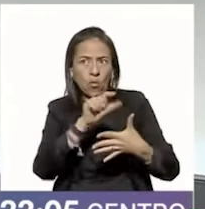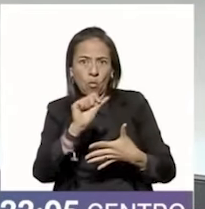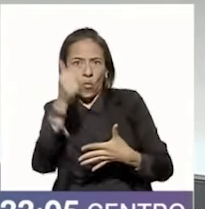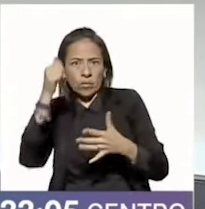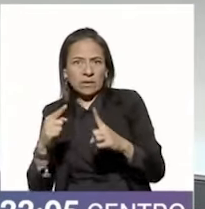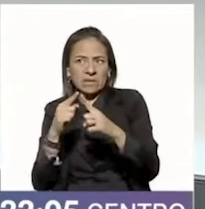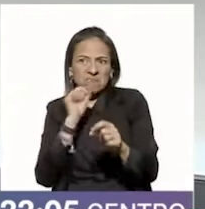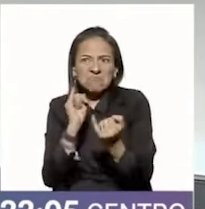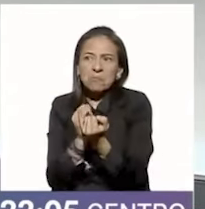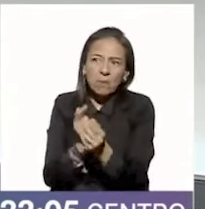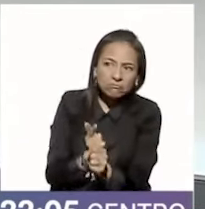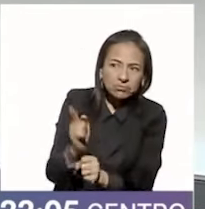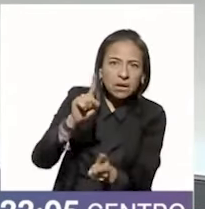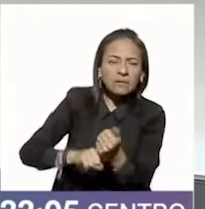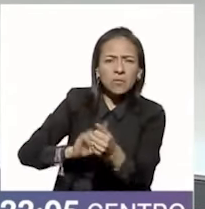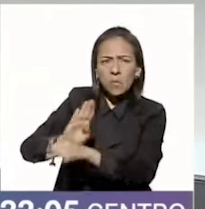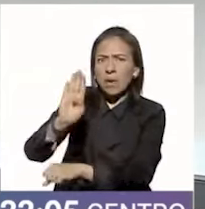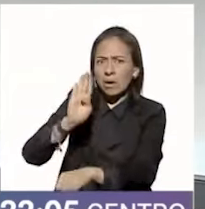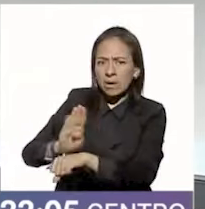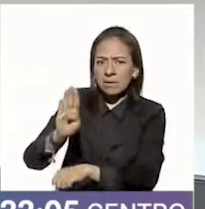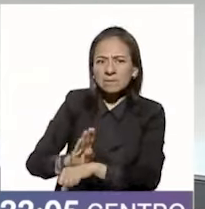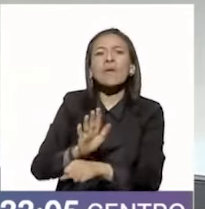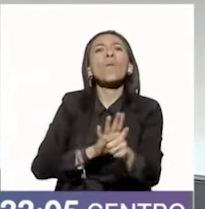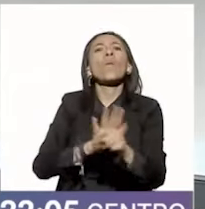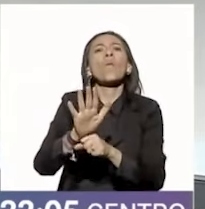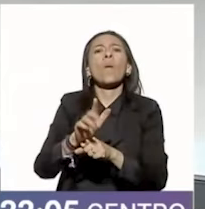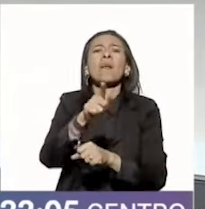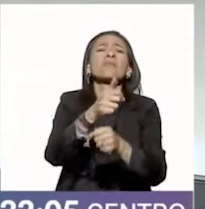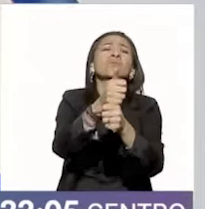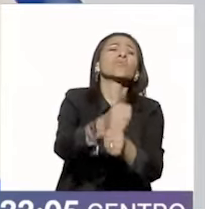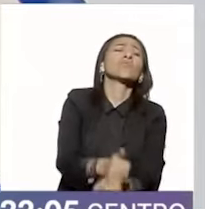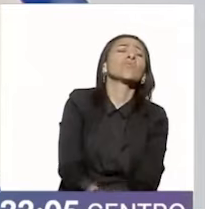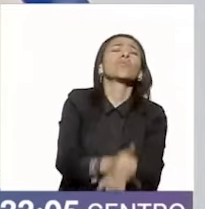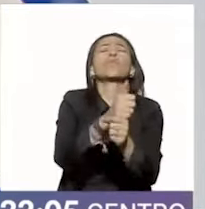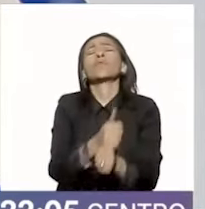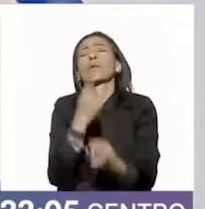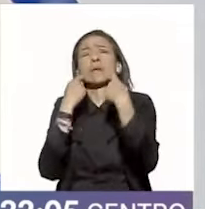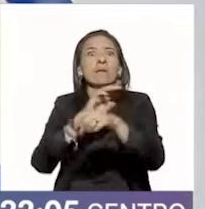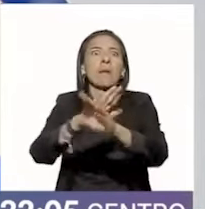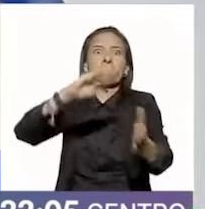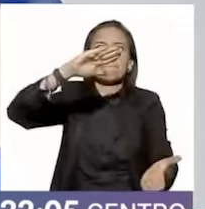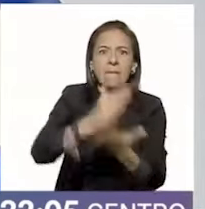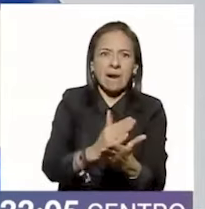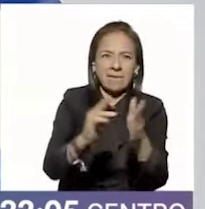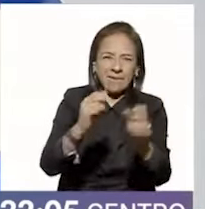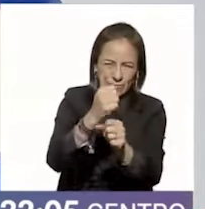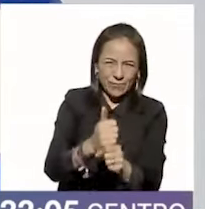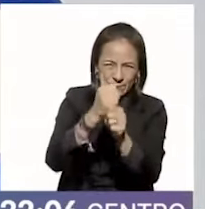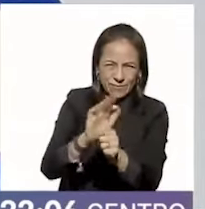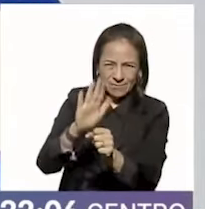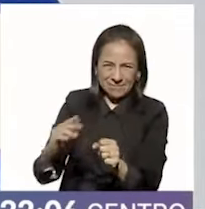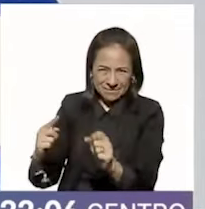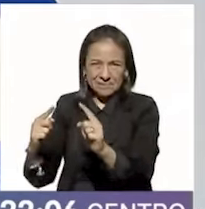en Brasil. Sí. Ese es otro fenómeno. Pare de sufrir, sí. Sí, porque fue alimentado. Es decir, Estados Unidos hizo